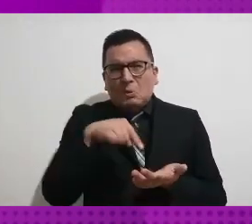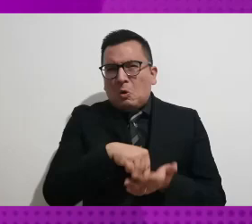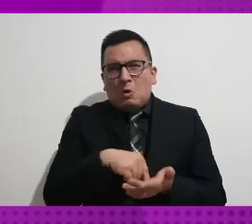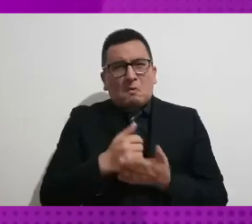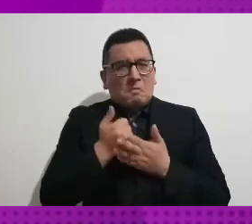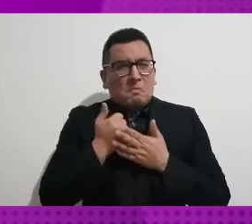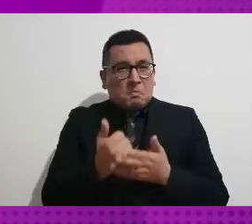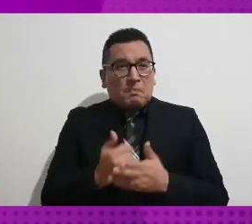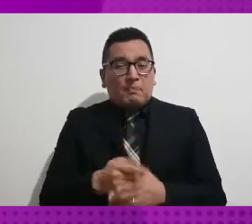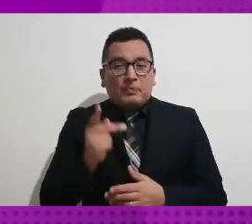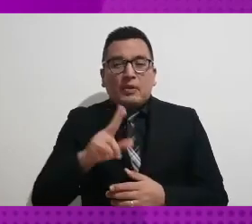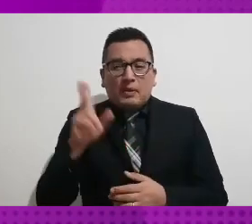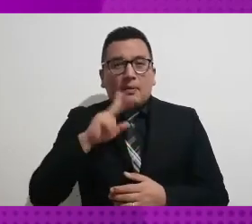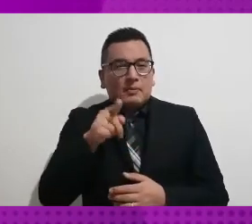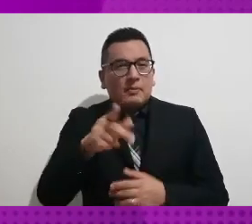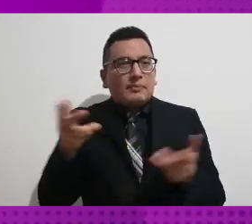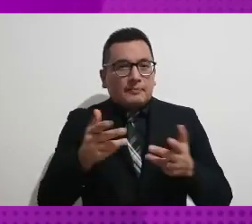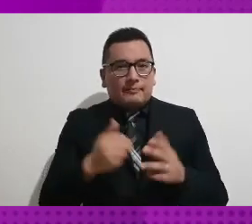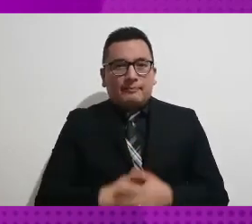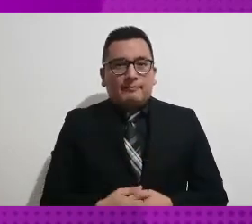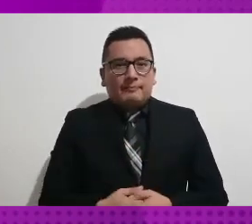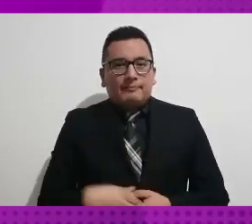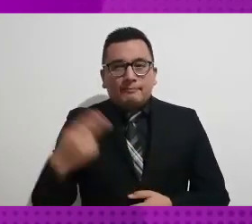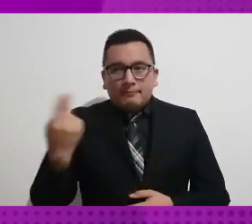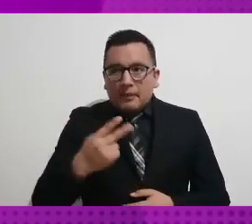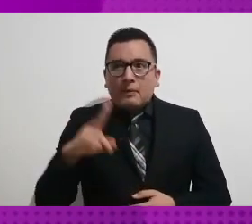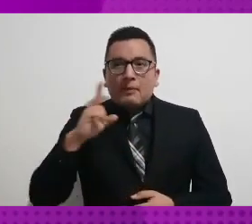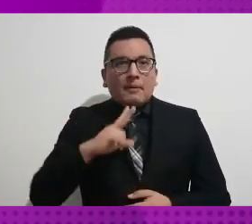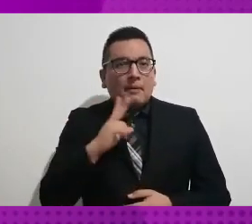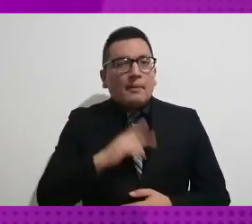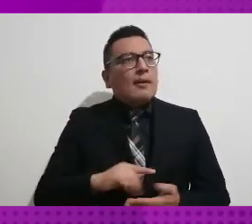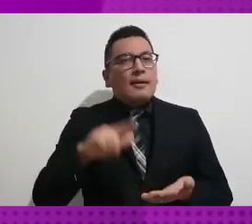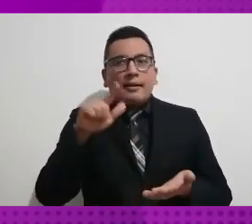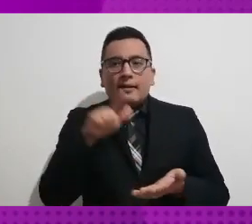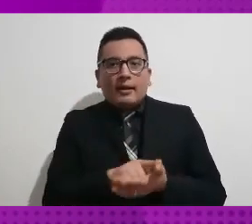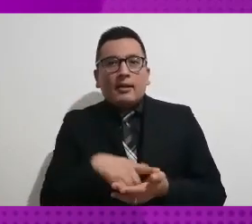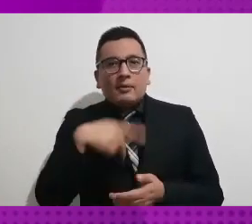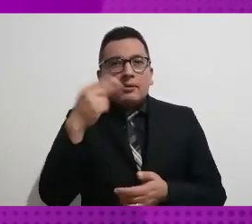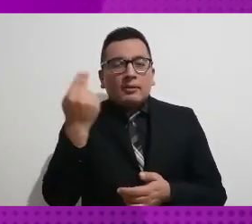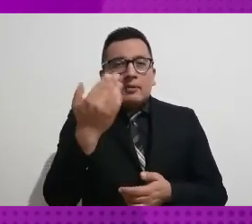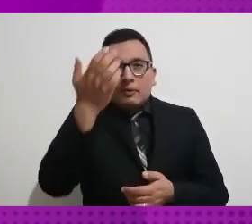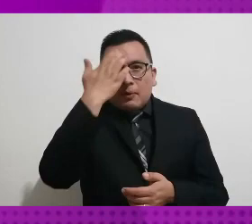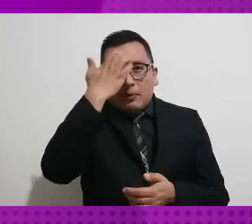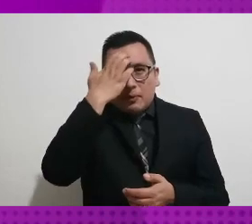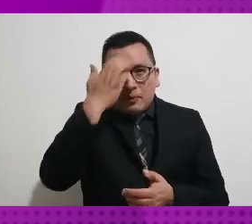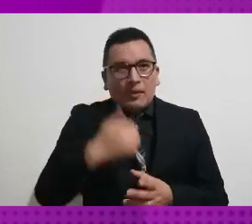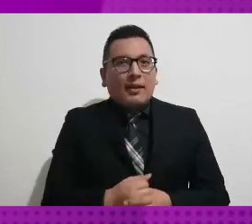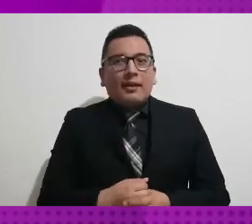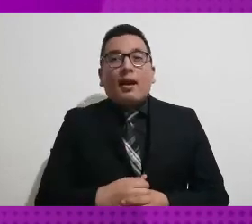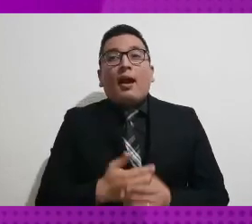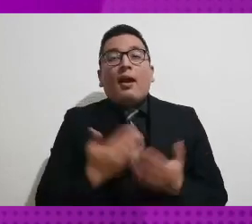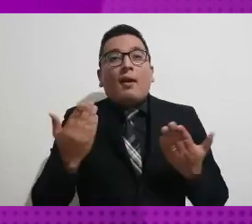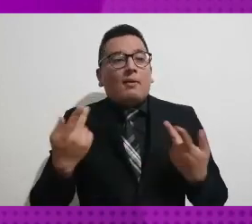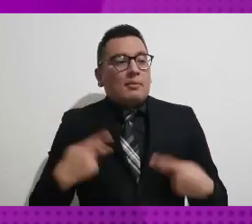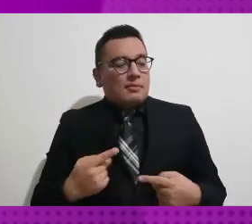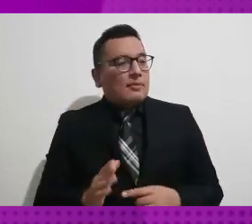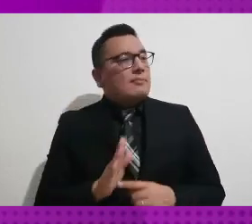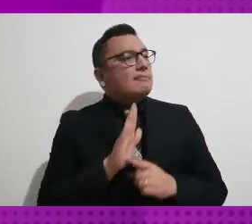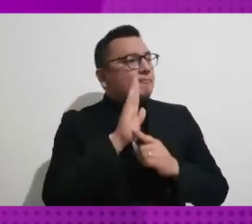Entonces, vamos a propiciarlo, a que se conozcan más, a darles una lectura y hacerlas valer. Si